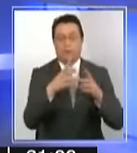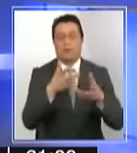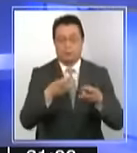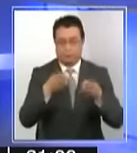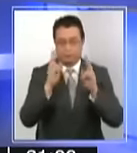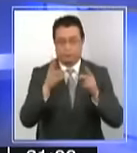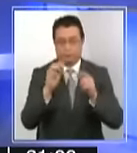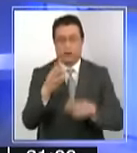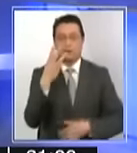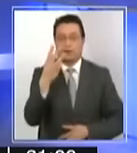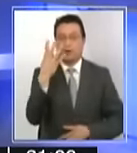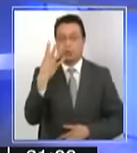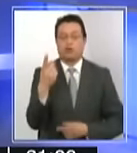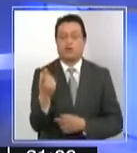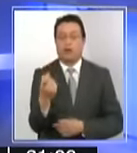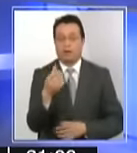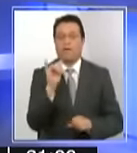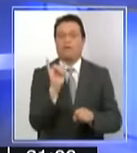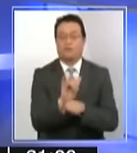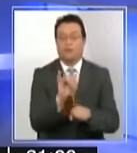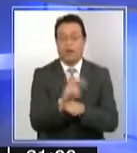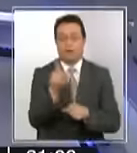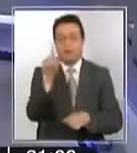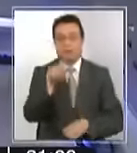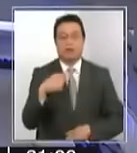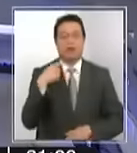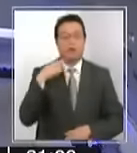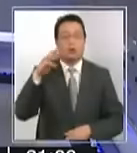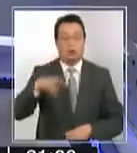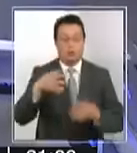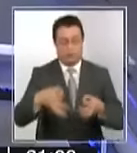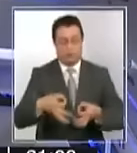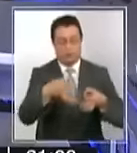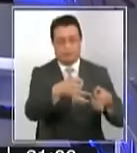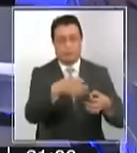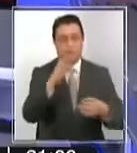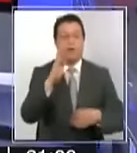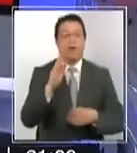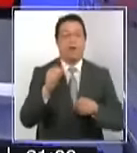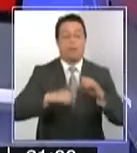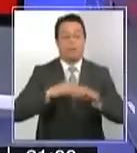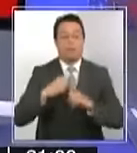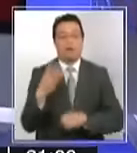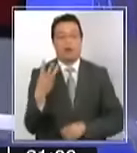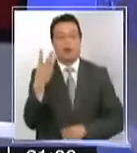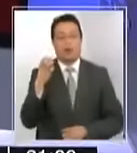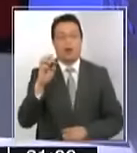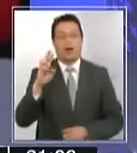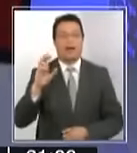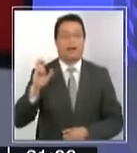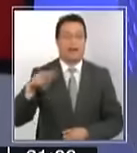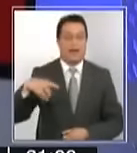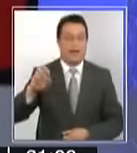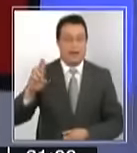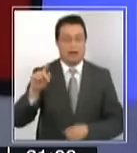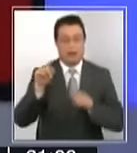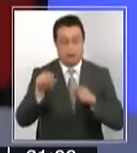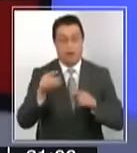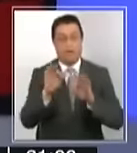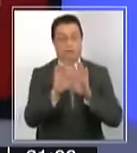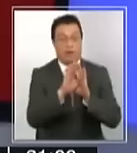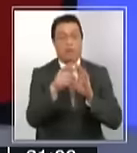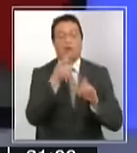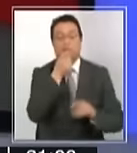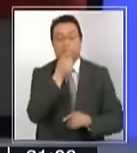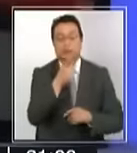de 34 boletas falsas a SQM entregadas a través de la empresa de Christian Barner. A través de Facebook, Enríquez acusó una operación